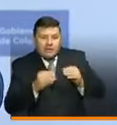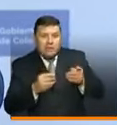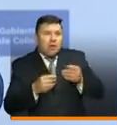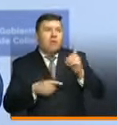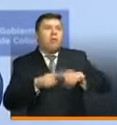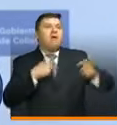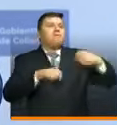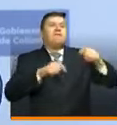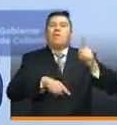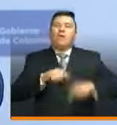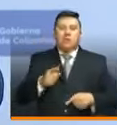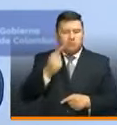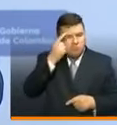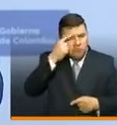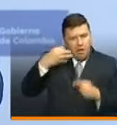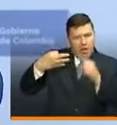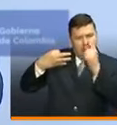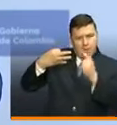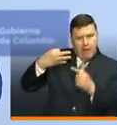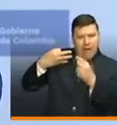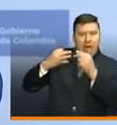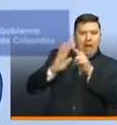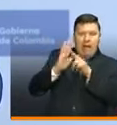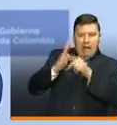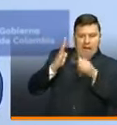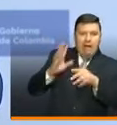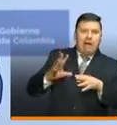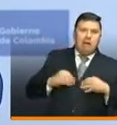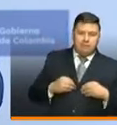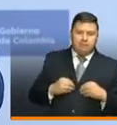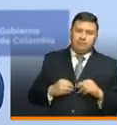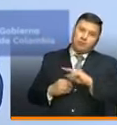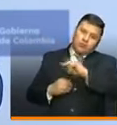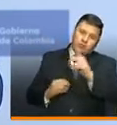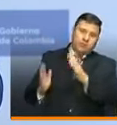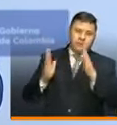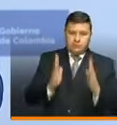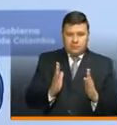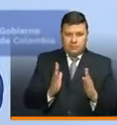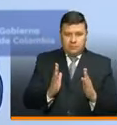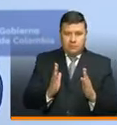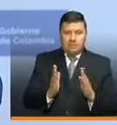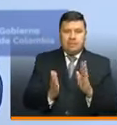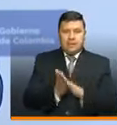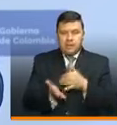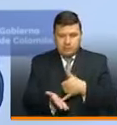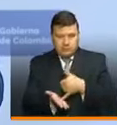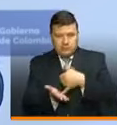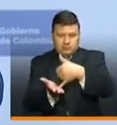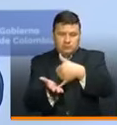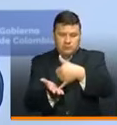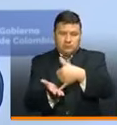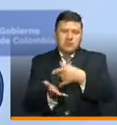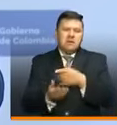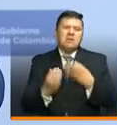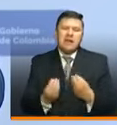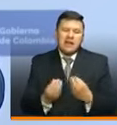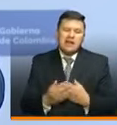esos elementos en mente, yo diría que pasaríamos a la siguiente etapa de la premiación, que es